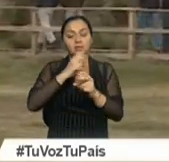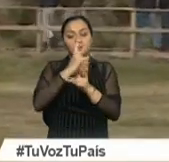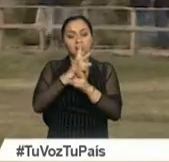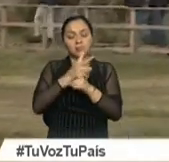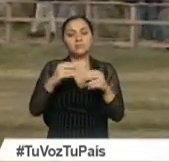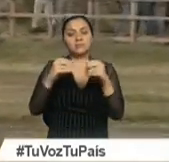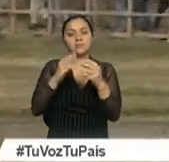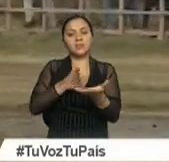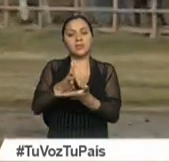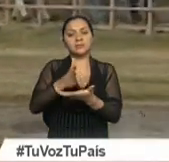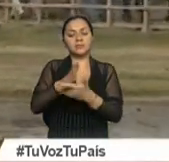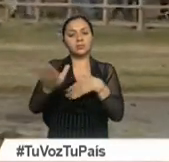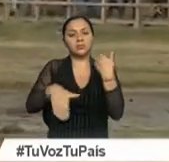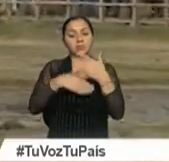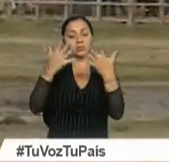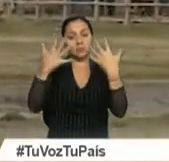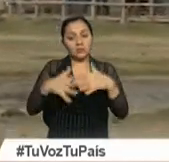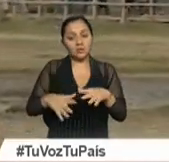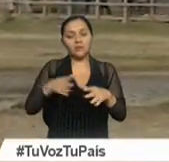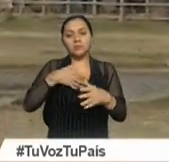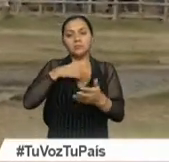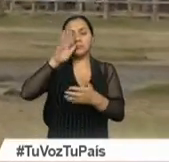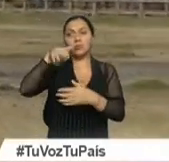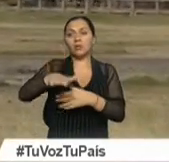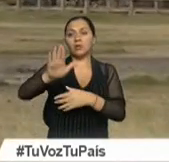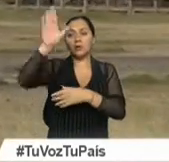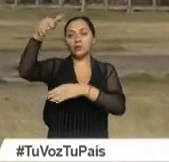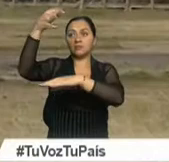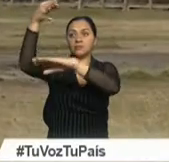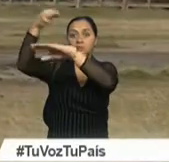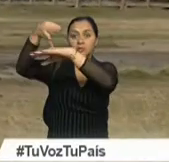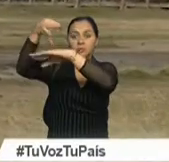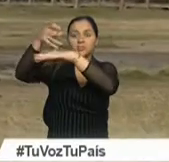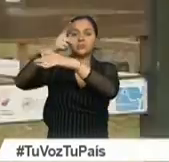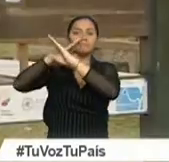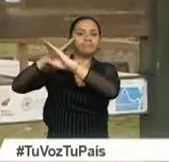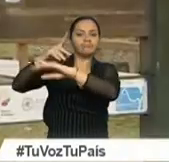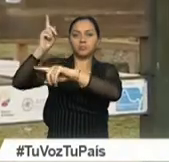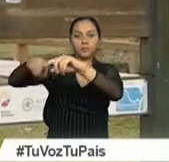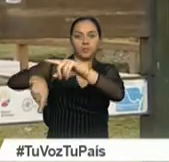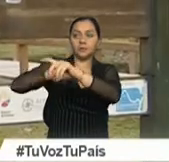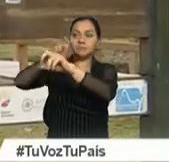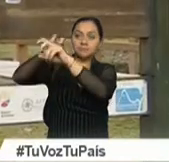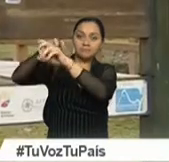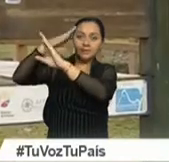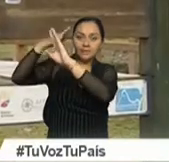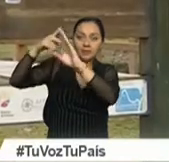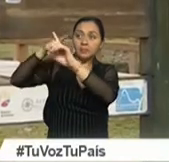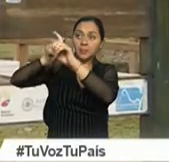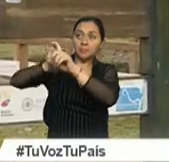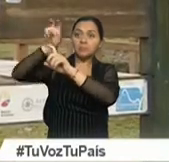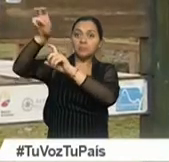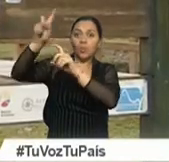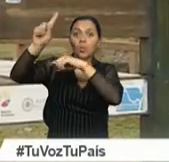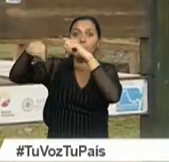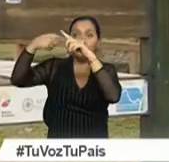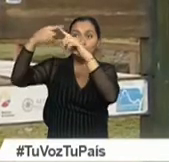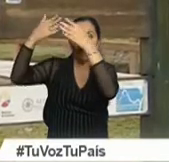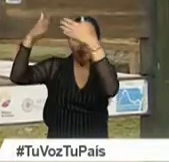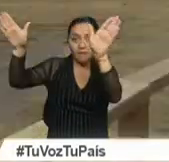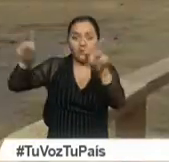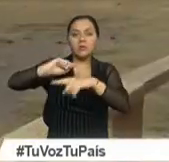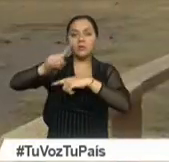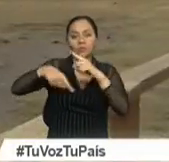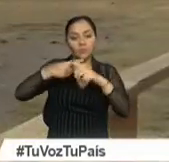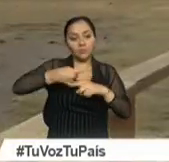el acceso a determinadas alturas del volcán Cotopaxi se mantiene restringido. Su posible apertura se dará a conocer una vez que todos